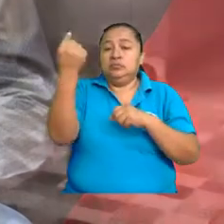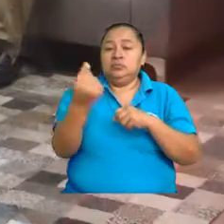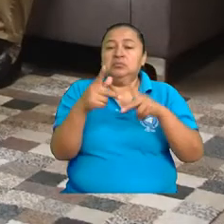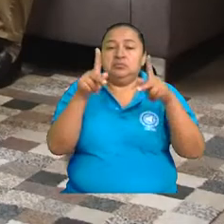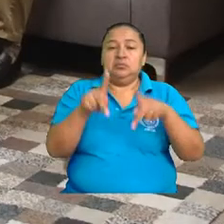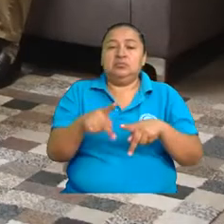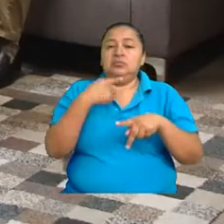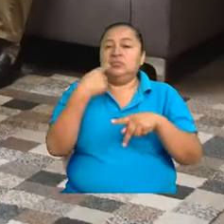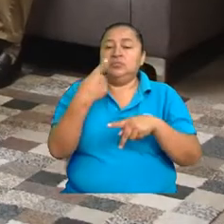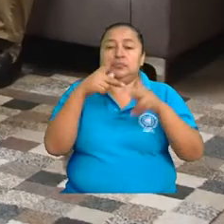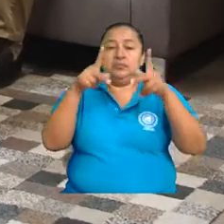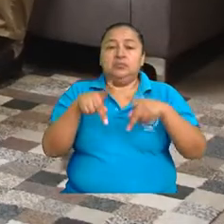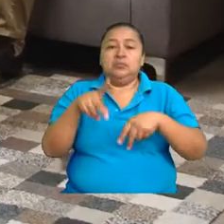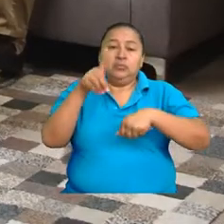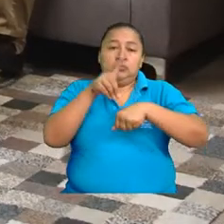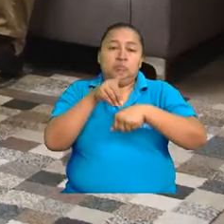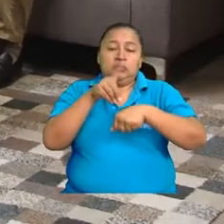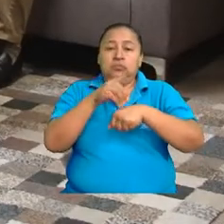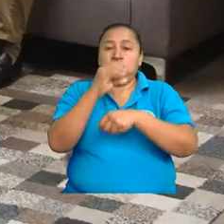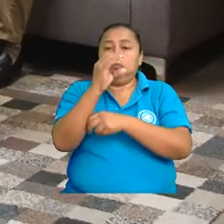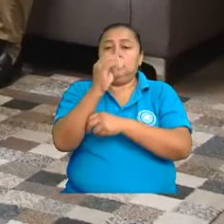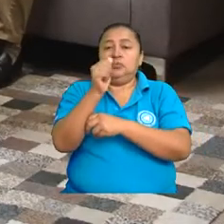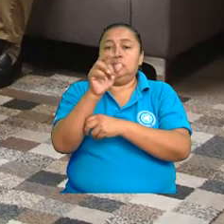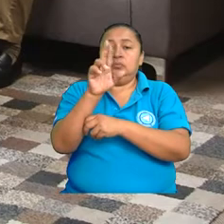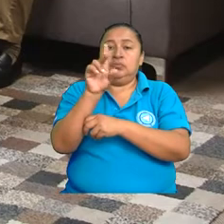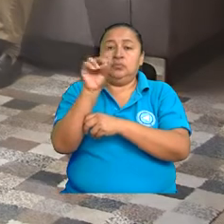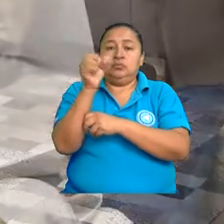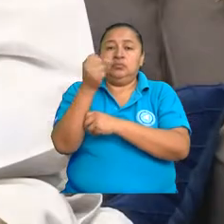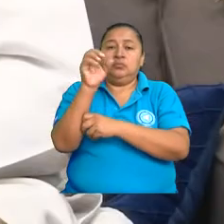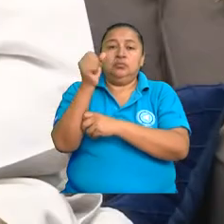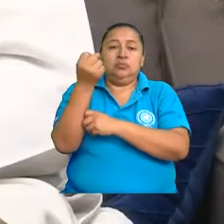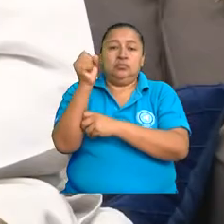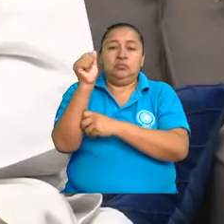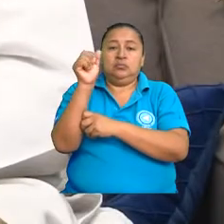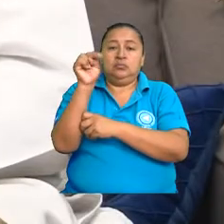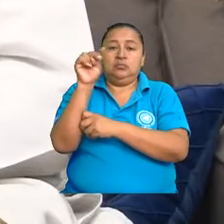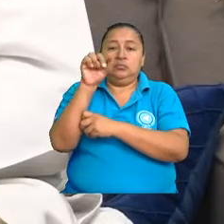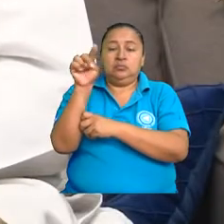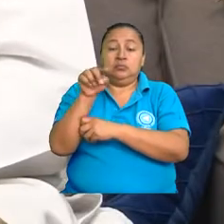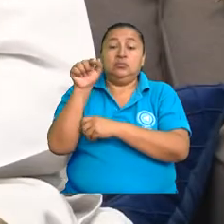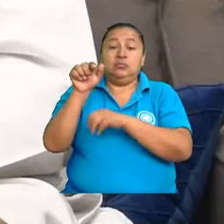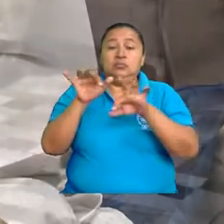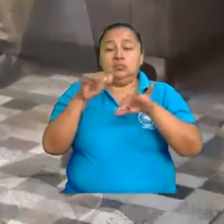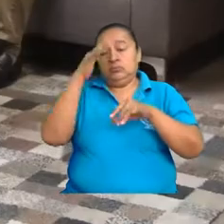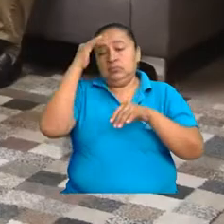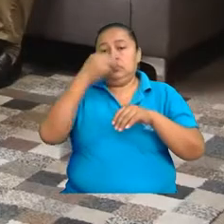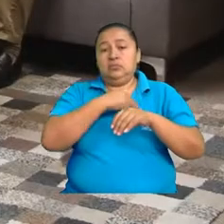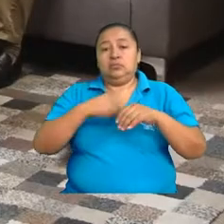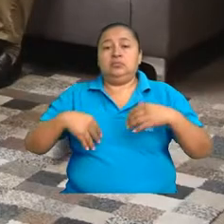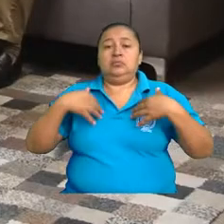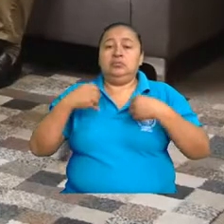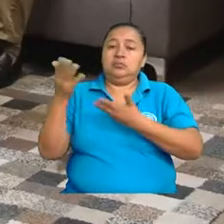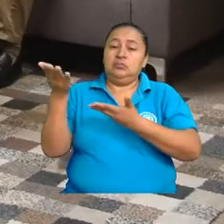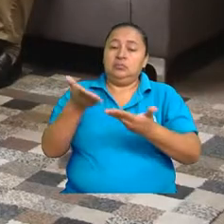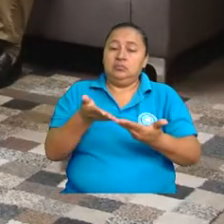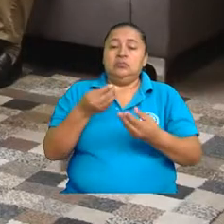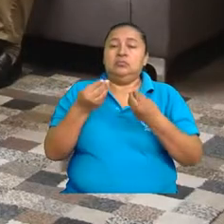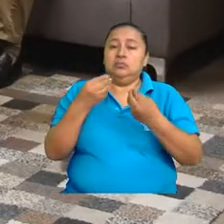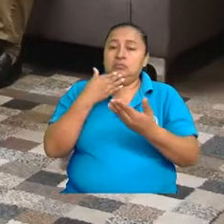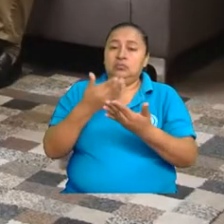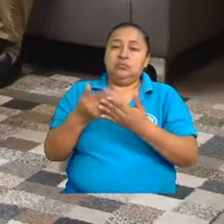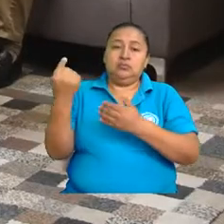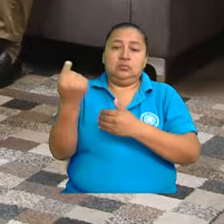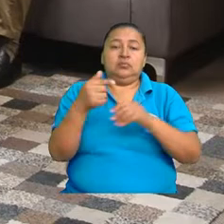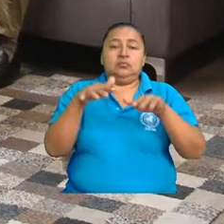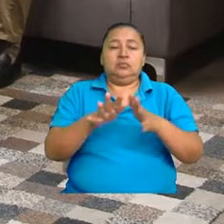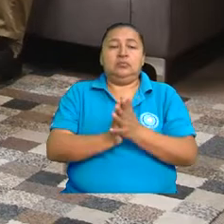nosotros el compañero Carlos Sáenz, quien es secretario general del Ministerio de Salud. Doctor, bienvenido y muchas gracias por estar con nosotros. Mucho gusto, que estamos